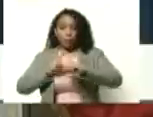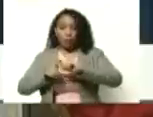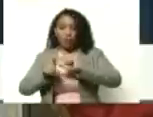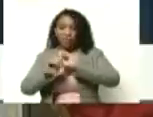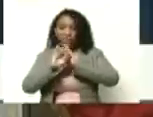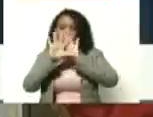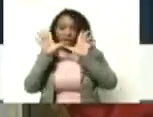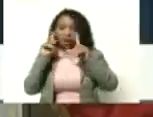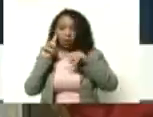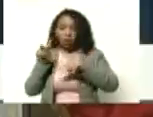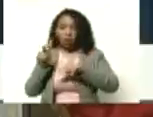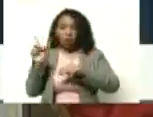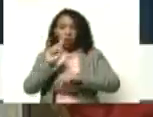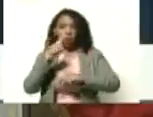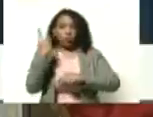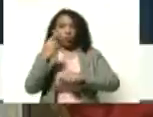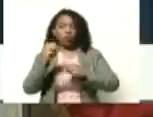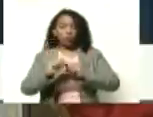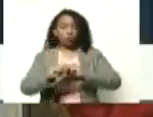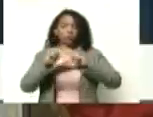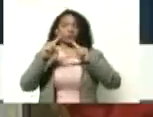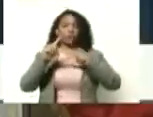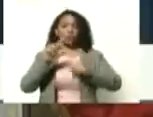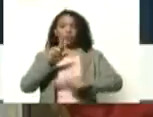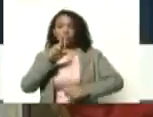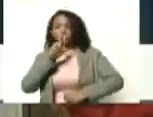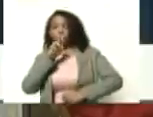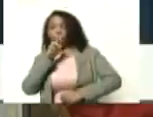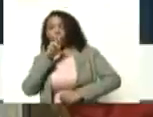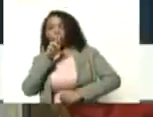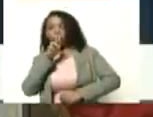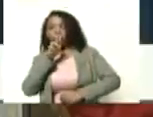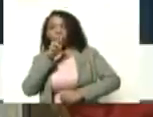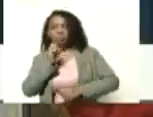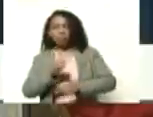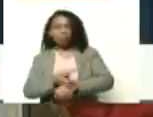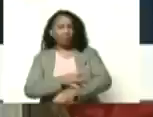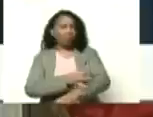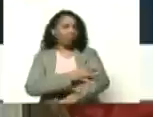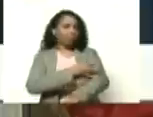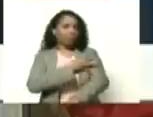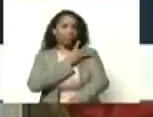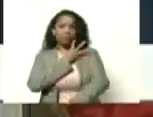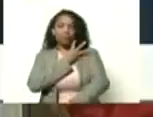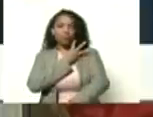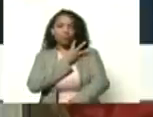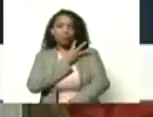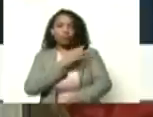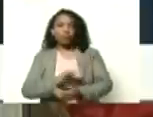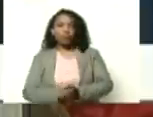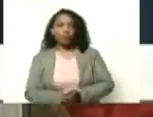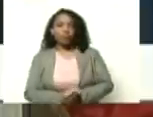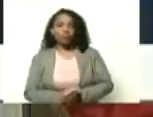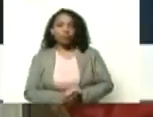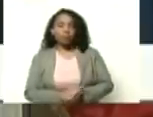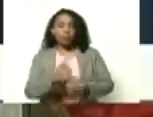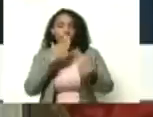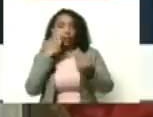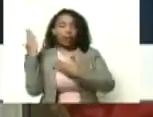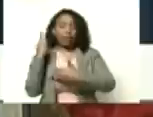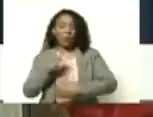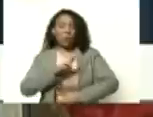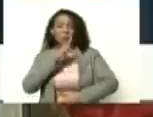no solo sorprendente sino cruel escalofriante espeluznante de este aberrante